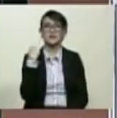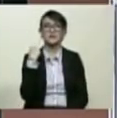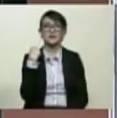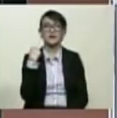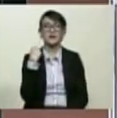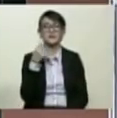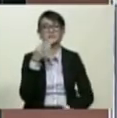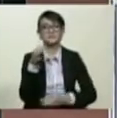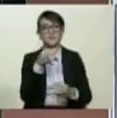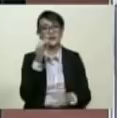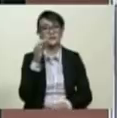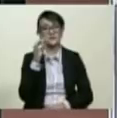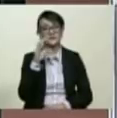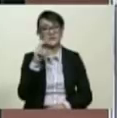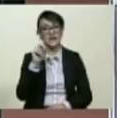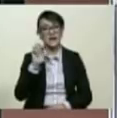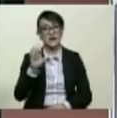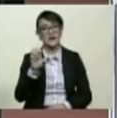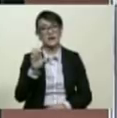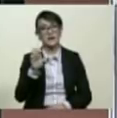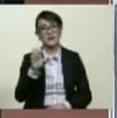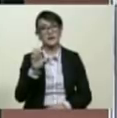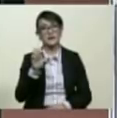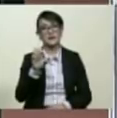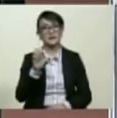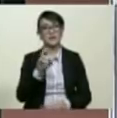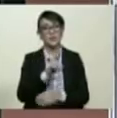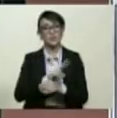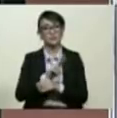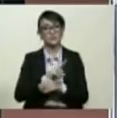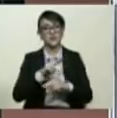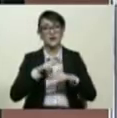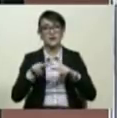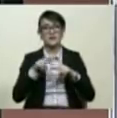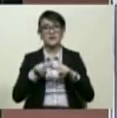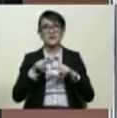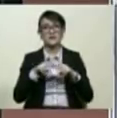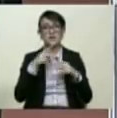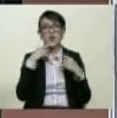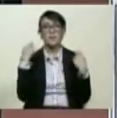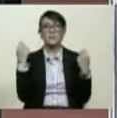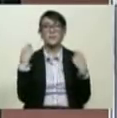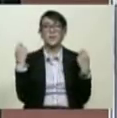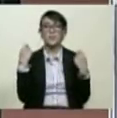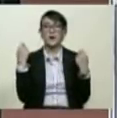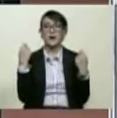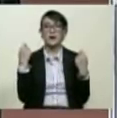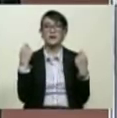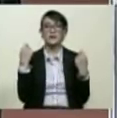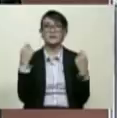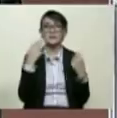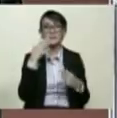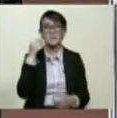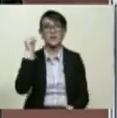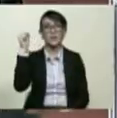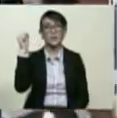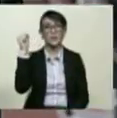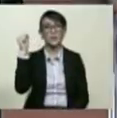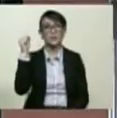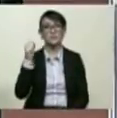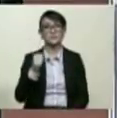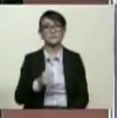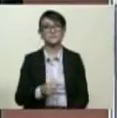Consejo Nacional Electoral, cuestionaba la utilización de niños, o sea, en la propaganda del candidato Nicolás Maduro, y